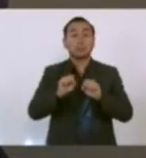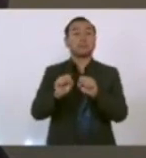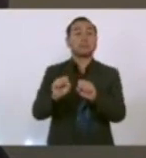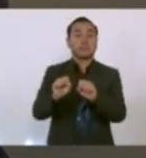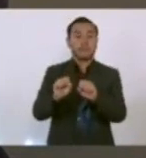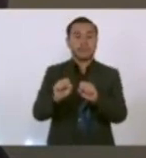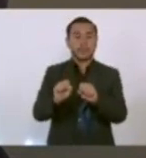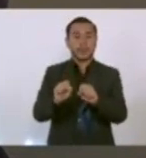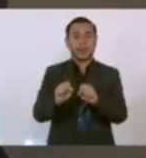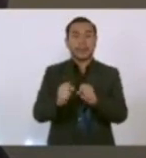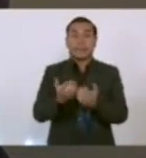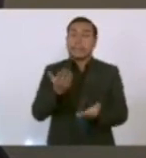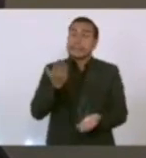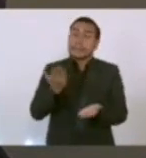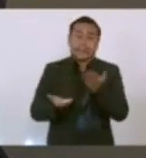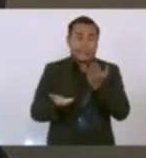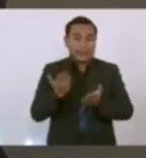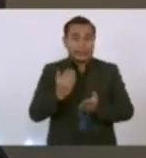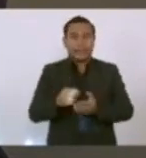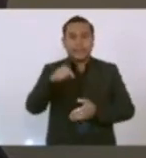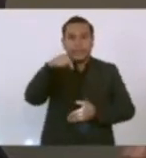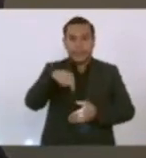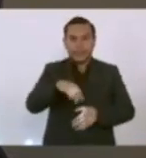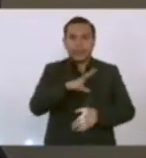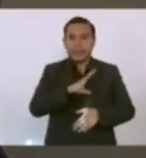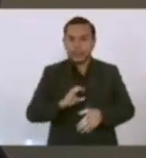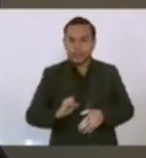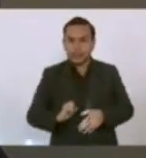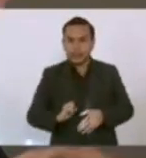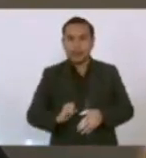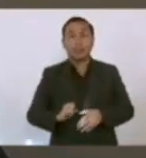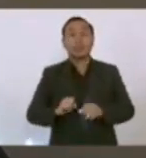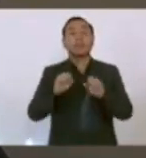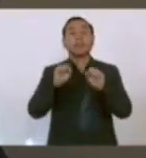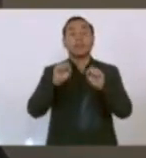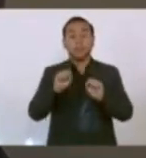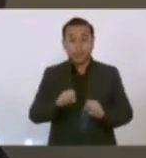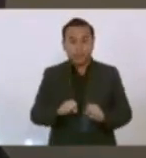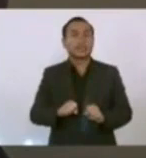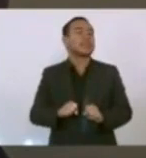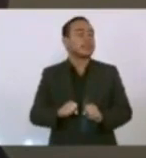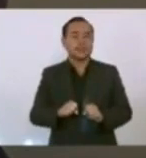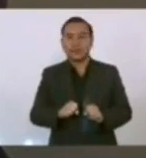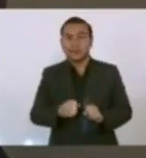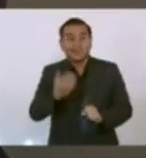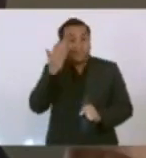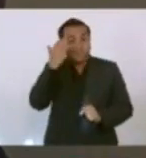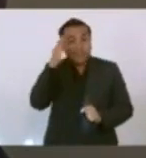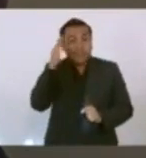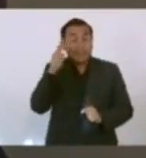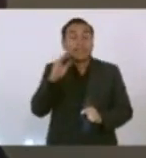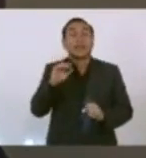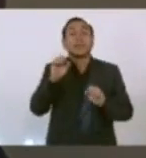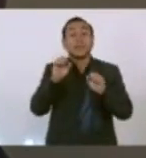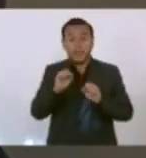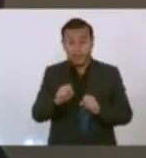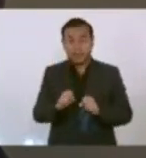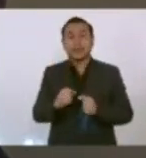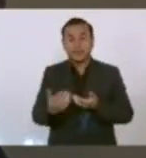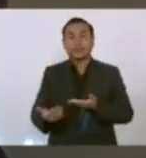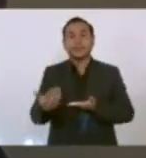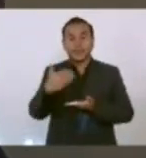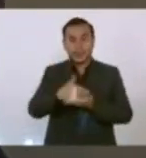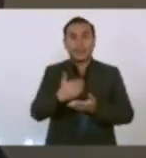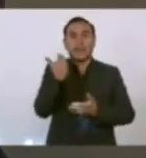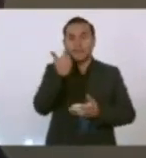La posibilidad de que entre al país o que haya entrado y no lo hayamos detectado aún porque están en cuarentena o etcétera, es alta. Sin embargo, hoy por hoy